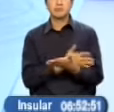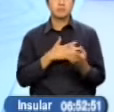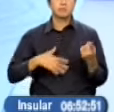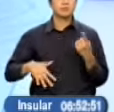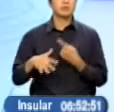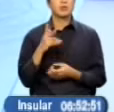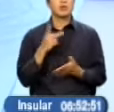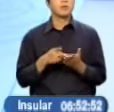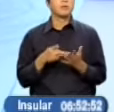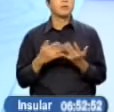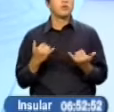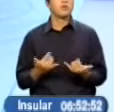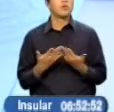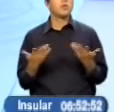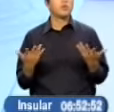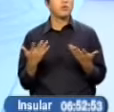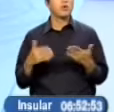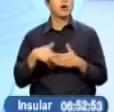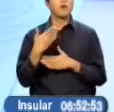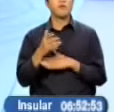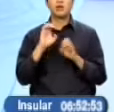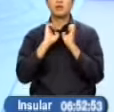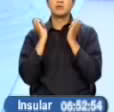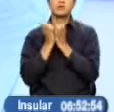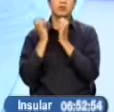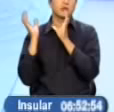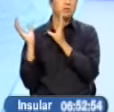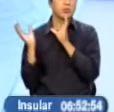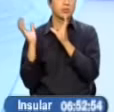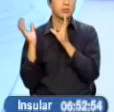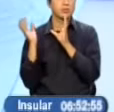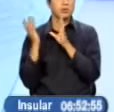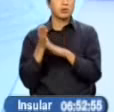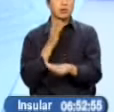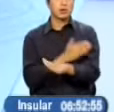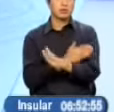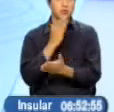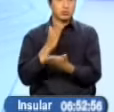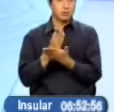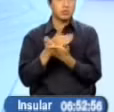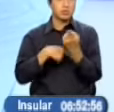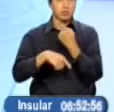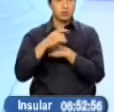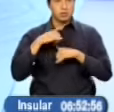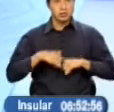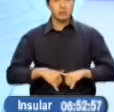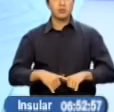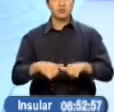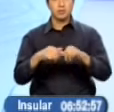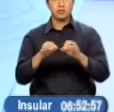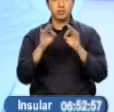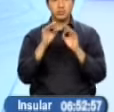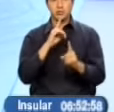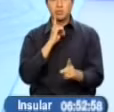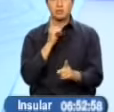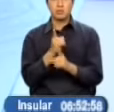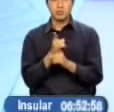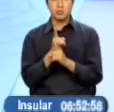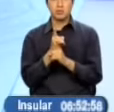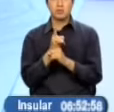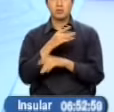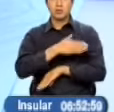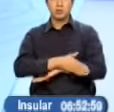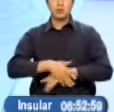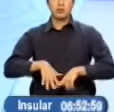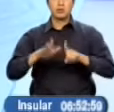que se está viviendo en este momento a las afueras del estadio olímpico atahualpa me dicen que empezamos a un porte perfecto y luego regresamos con soledad desde la vida desde diciembre